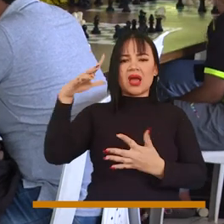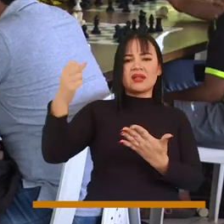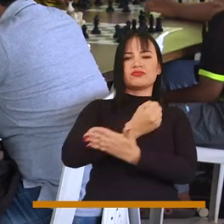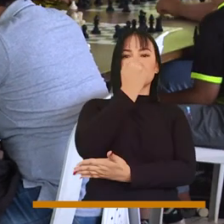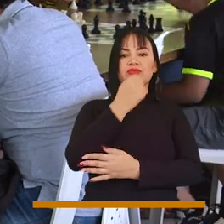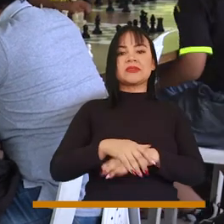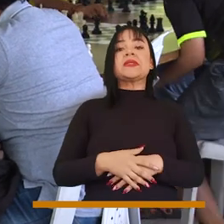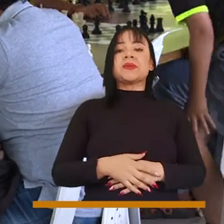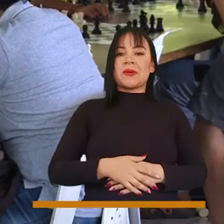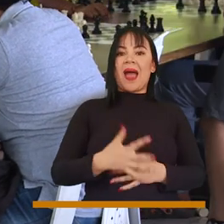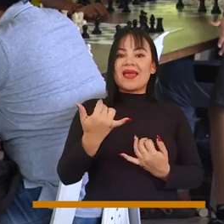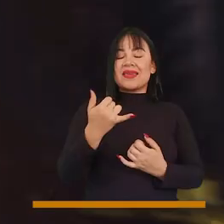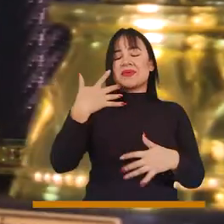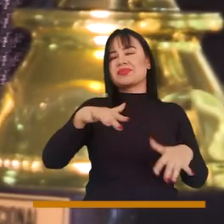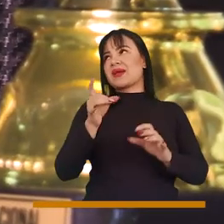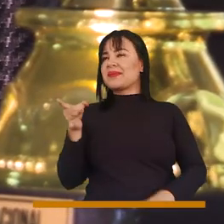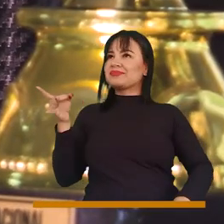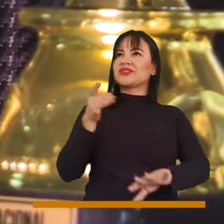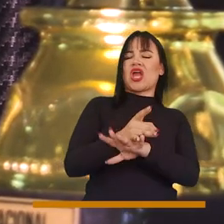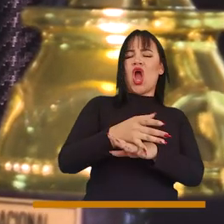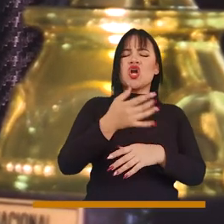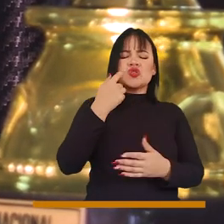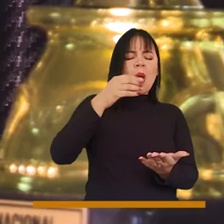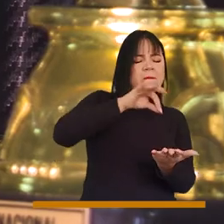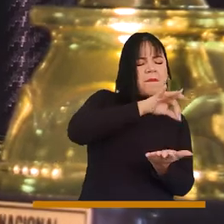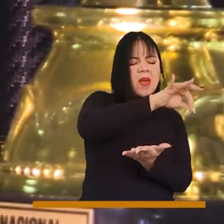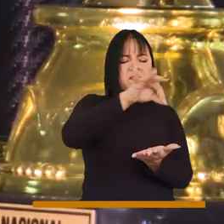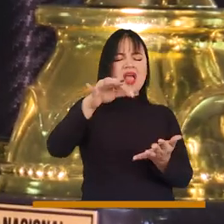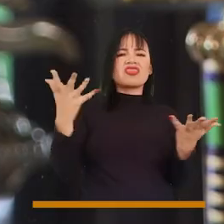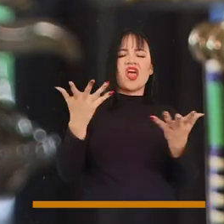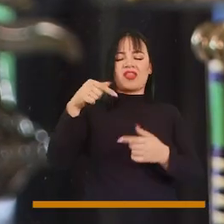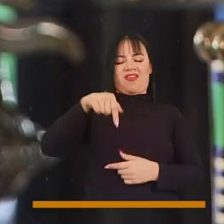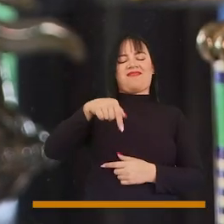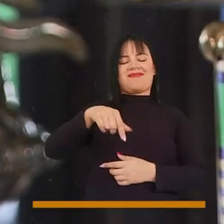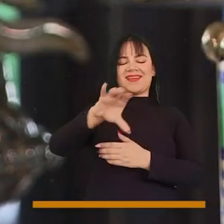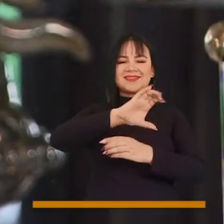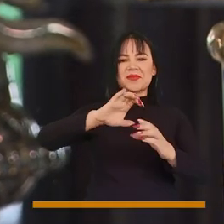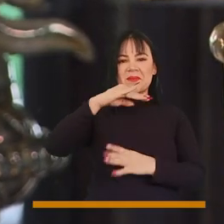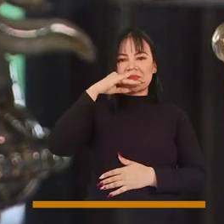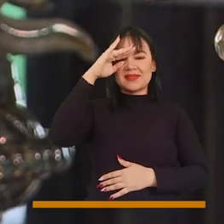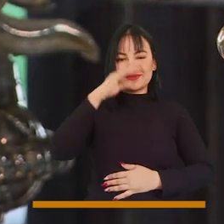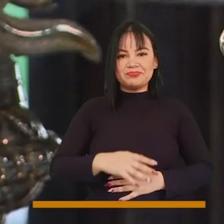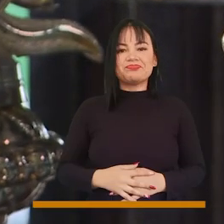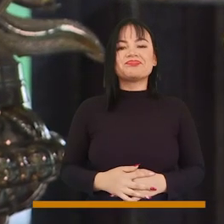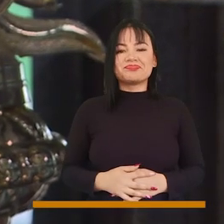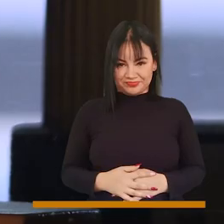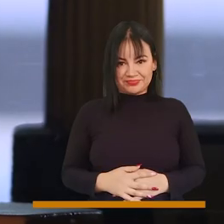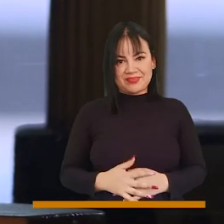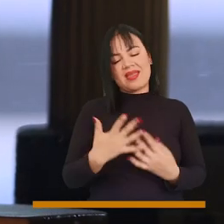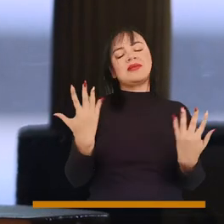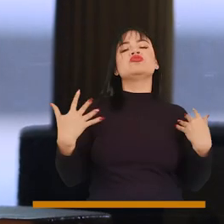este escenario. Los mejores jugadores de América y del mundo han estado en esta ciudad. Y convergemos con todos